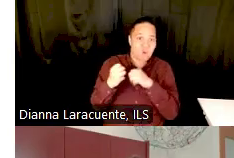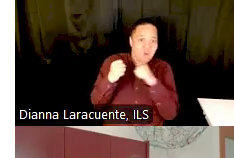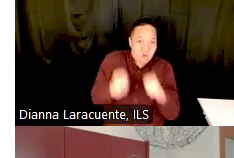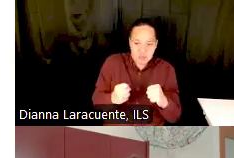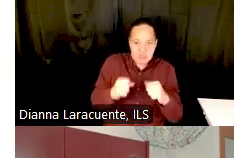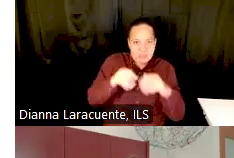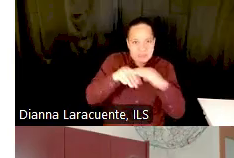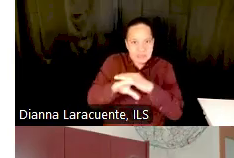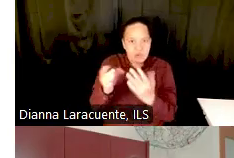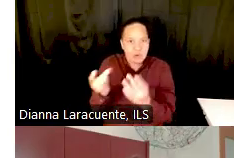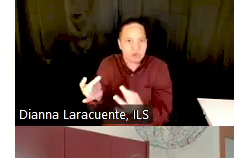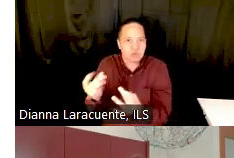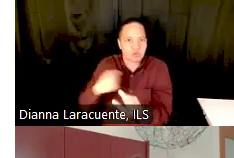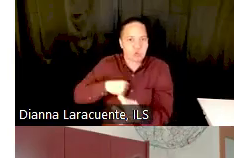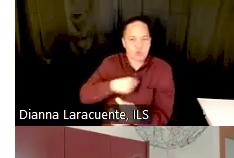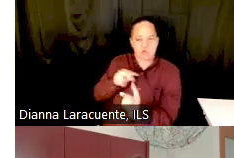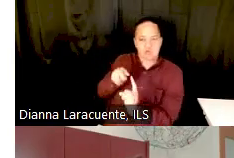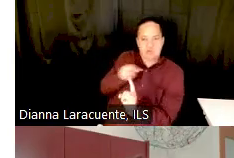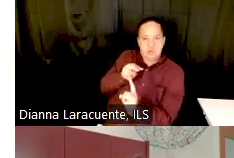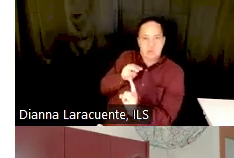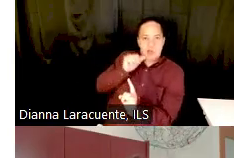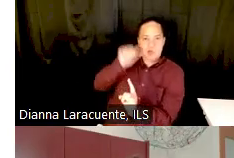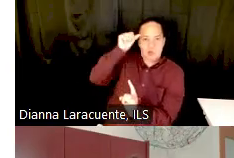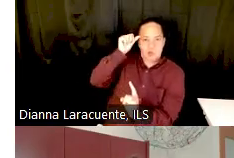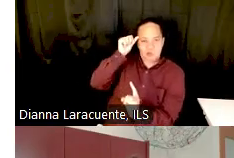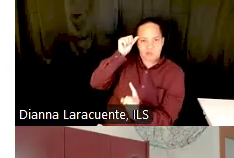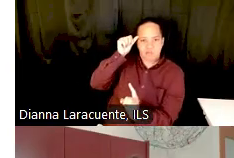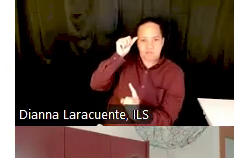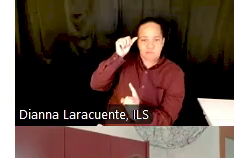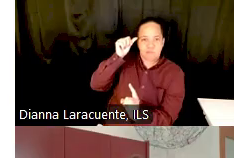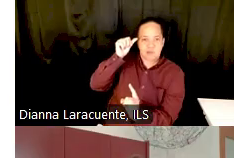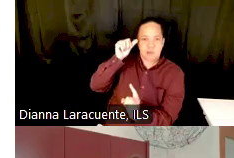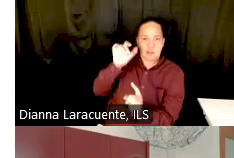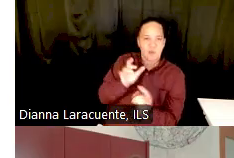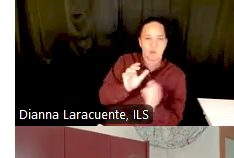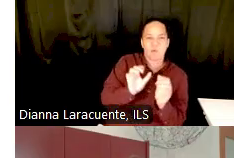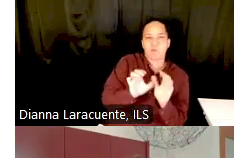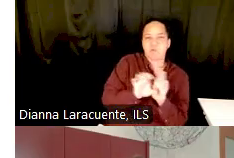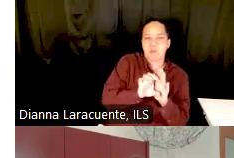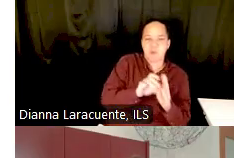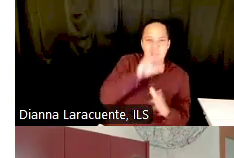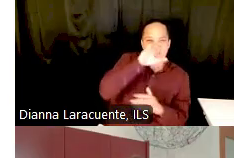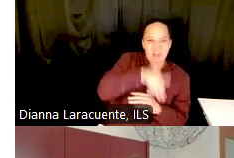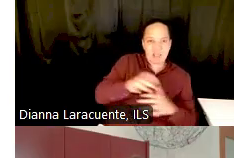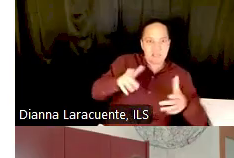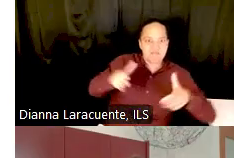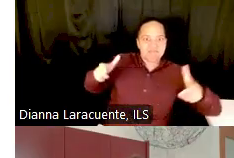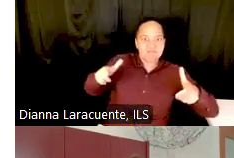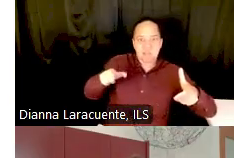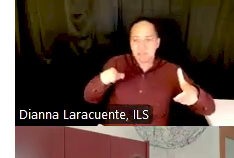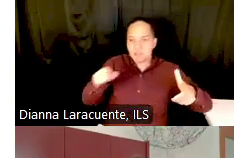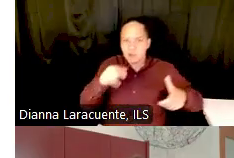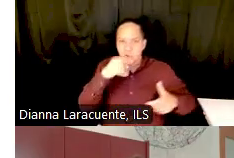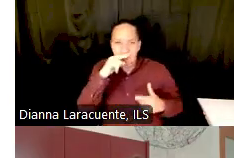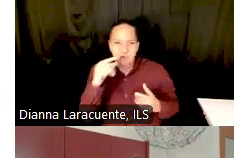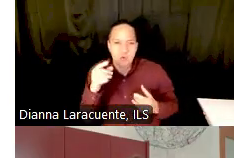Nosotros somos los elefantes, son los adultos que estamos interviniendo con estos niños. Y hay que tener sumo cuidado de